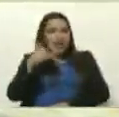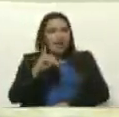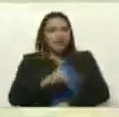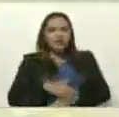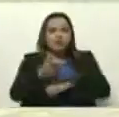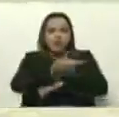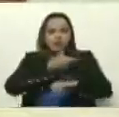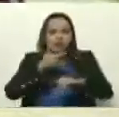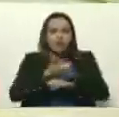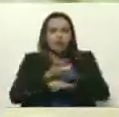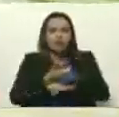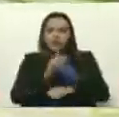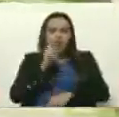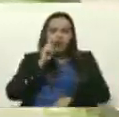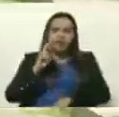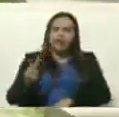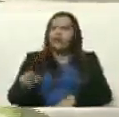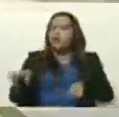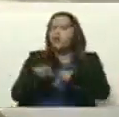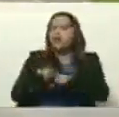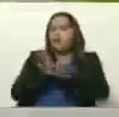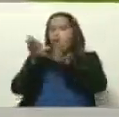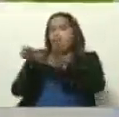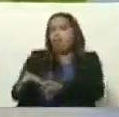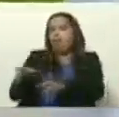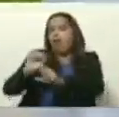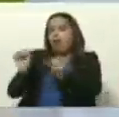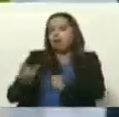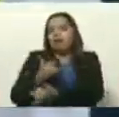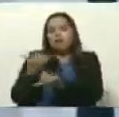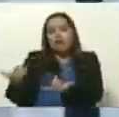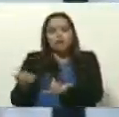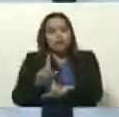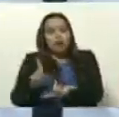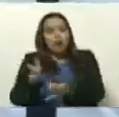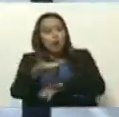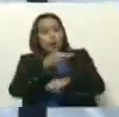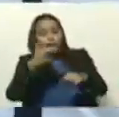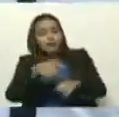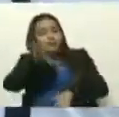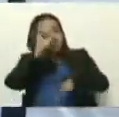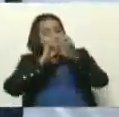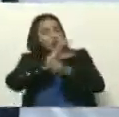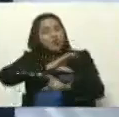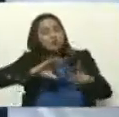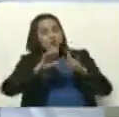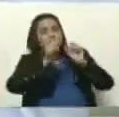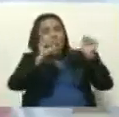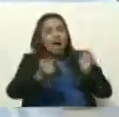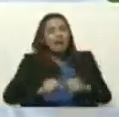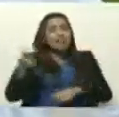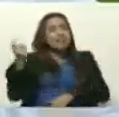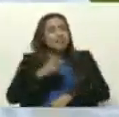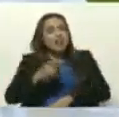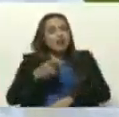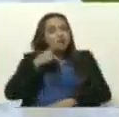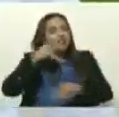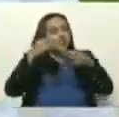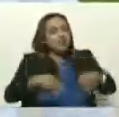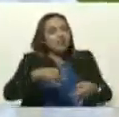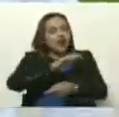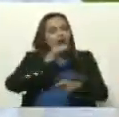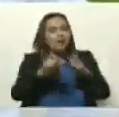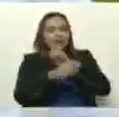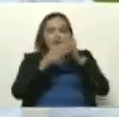gobierno que no los ve como jarrones chinos un gobierno que entiende que esa cultura y ese arte es necesario para realmente cambiar